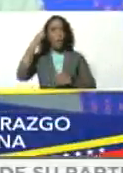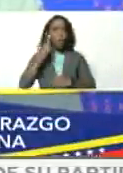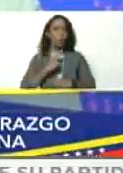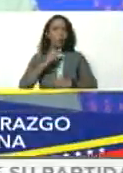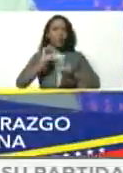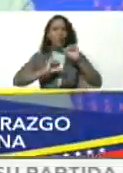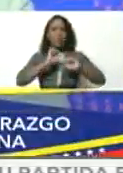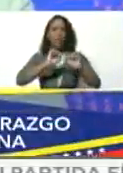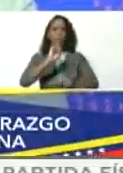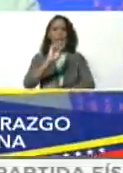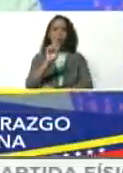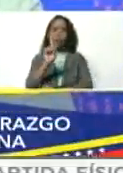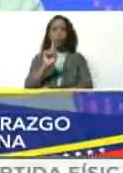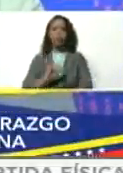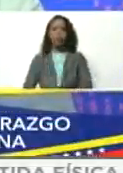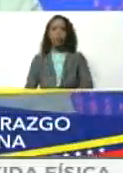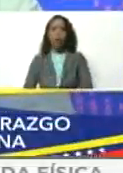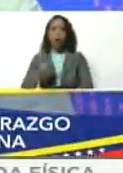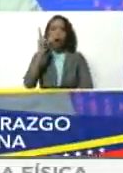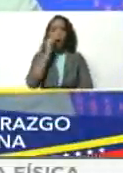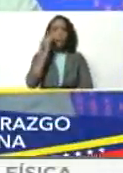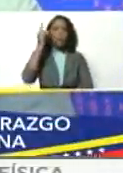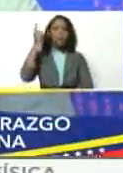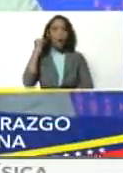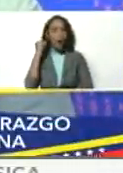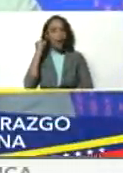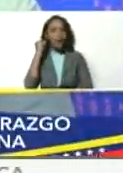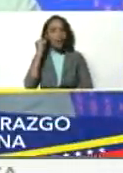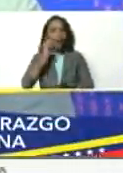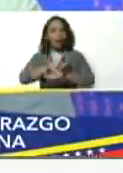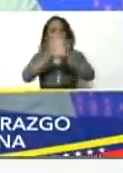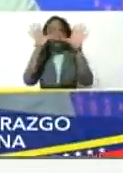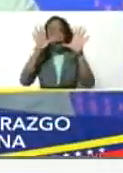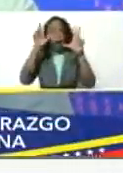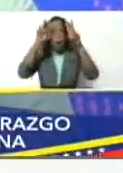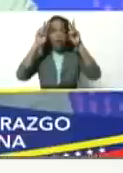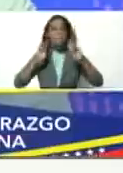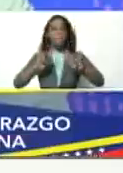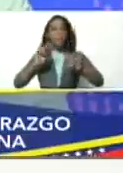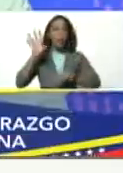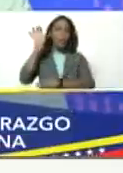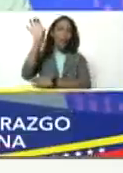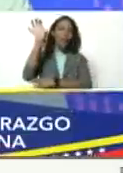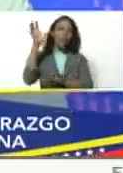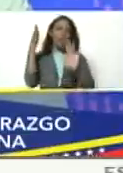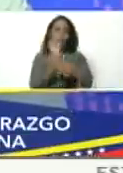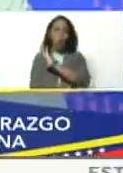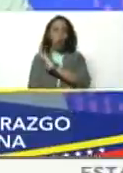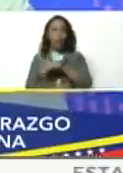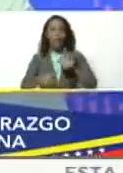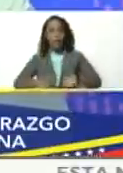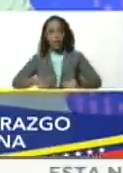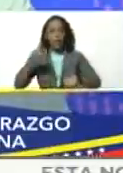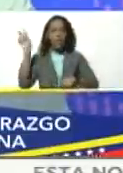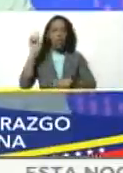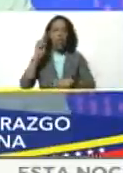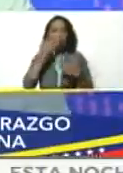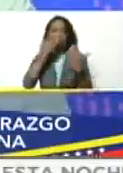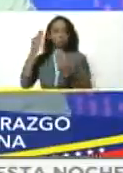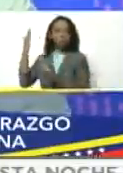del siglo XXI. Los hombres y mujeres honestas, decentes, patriotas, de Venezuela, ahí